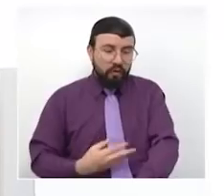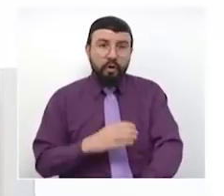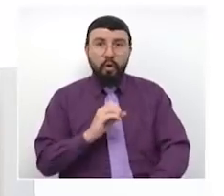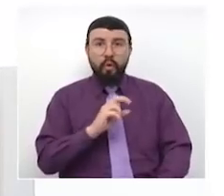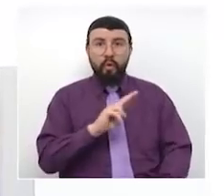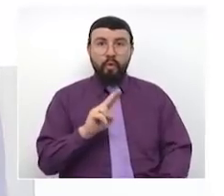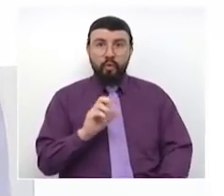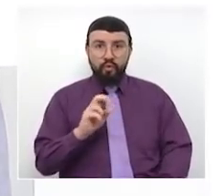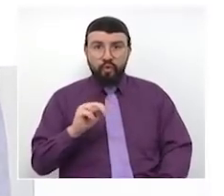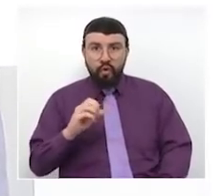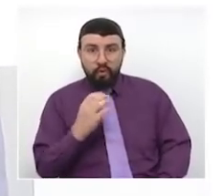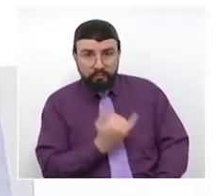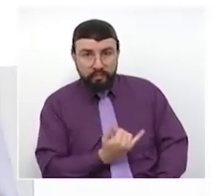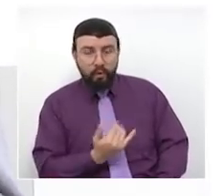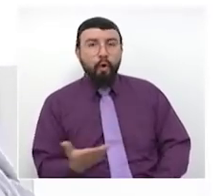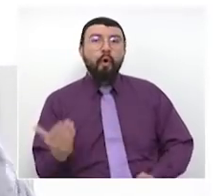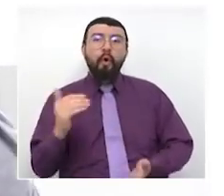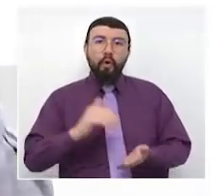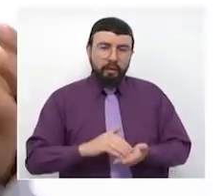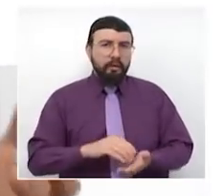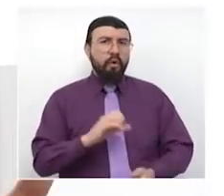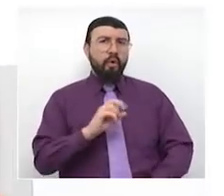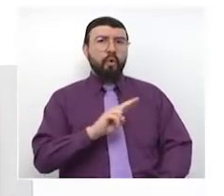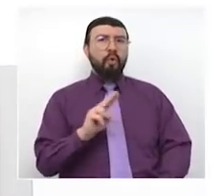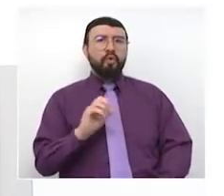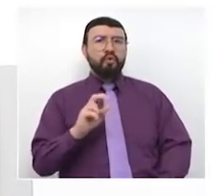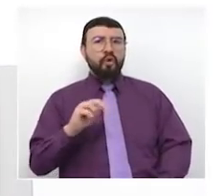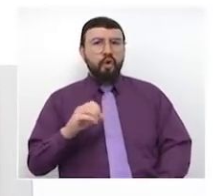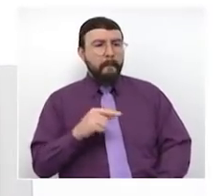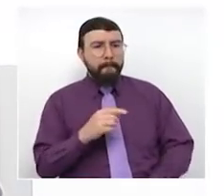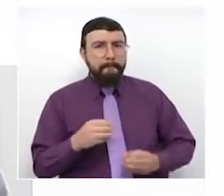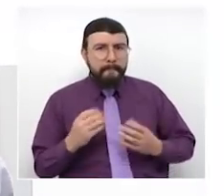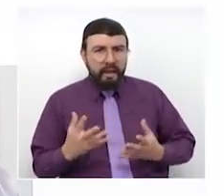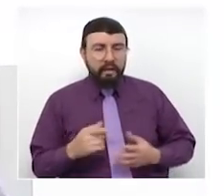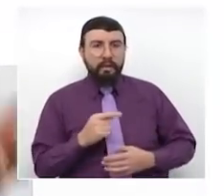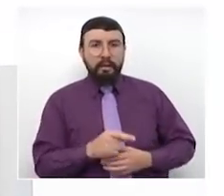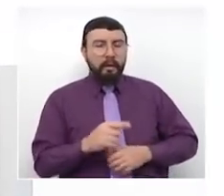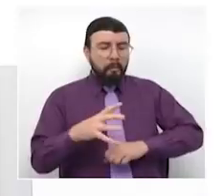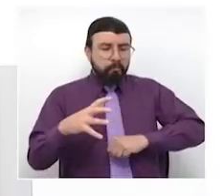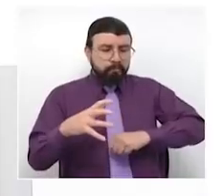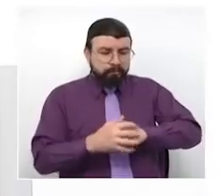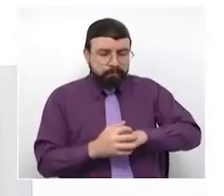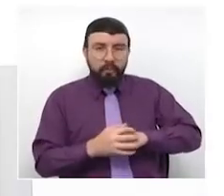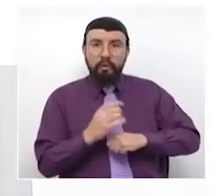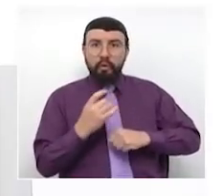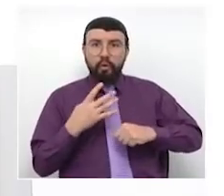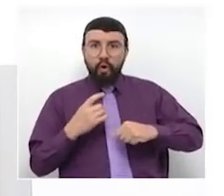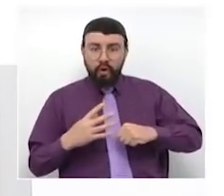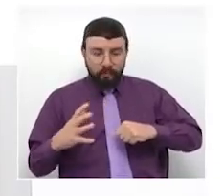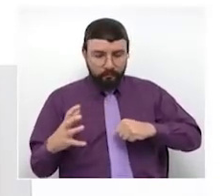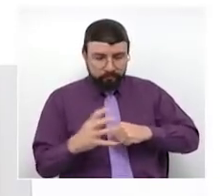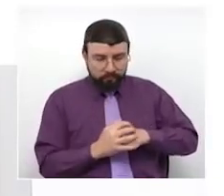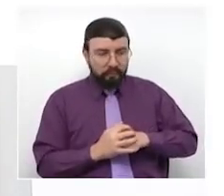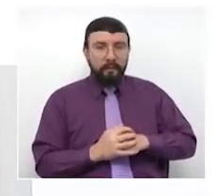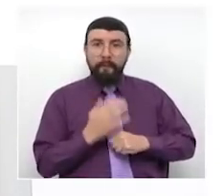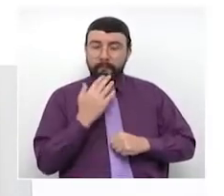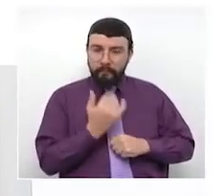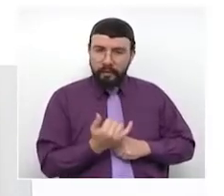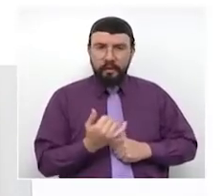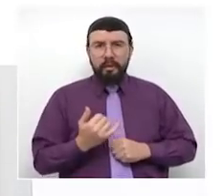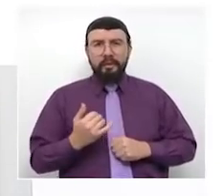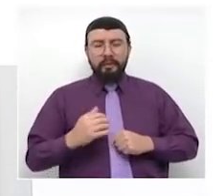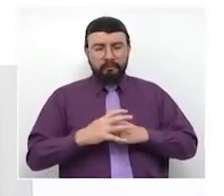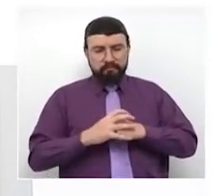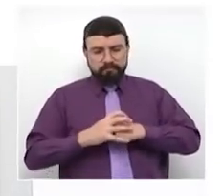le volvemos a aplicar ozono. ¿Para qué? Para bajar la inflamación y el dolor subsecuente que le pueda pasar. Como una articulación se infecta